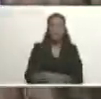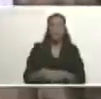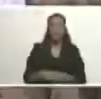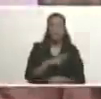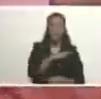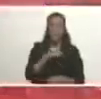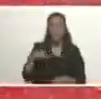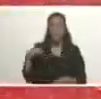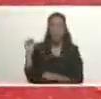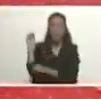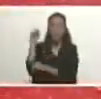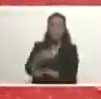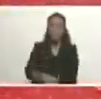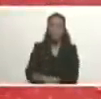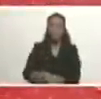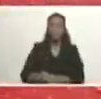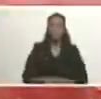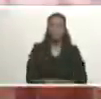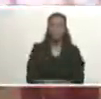¡Nosotros venceremos!